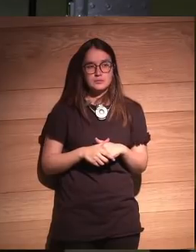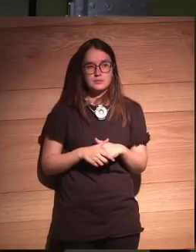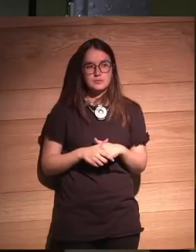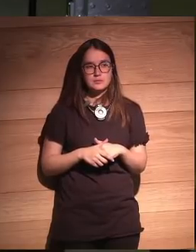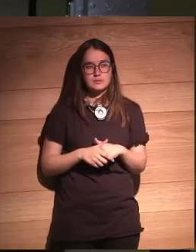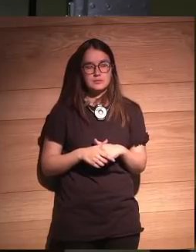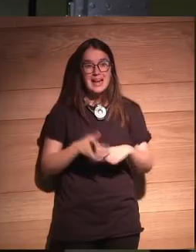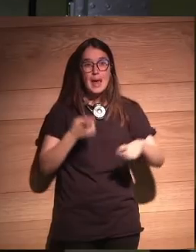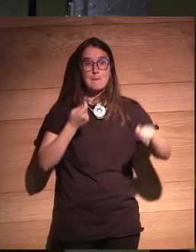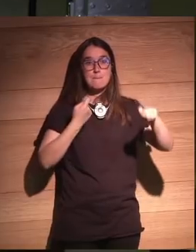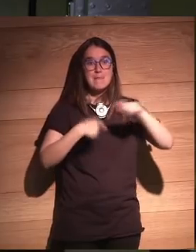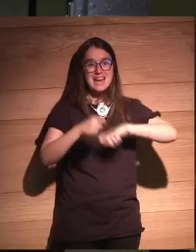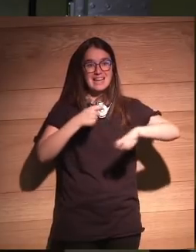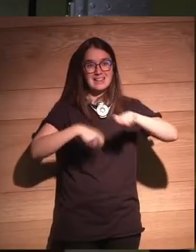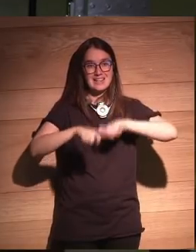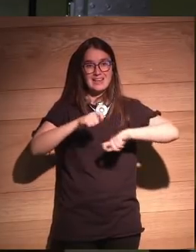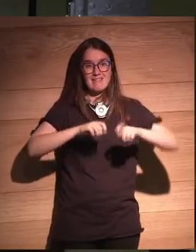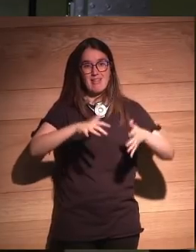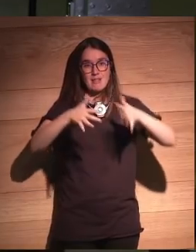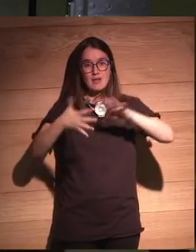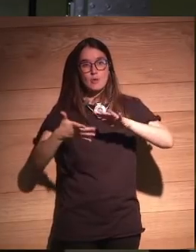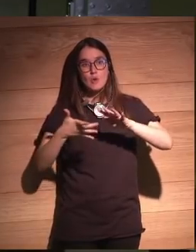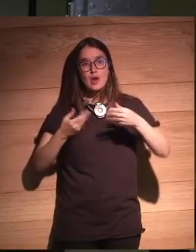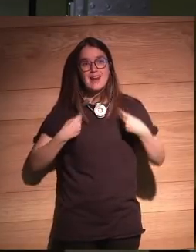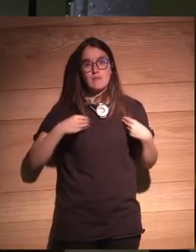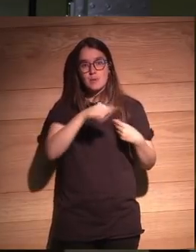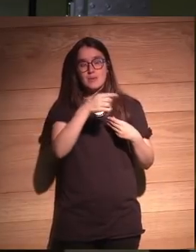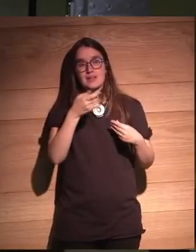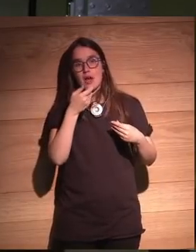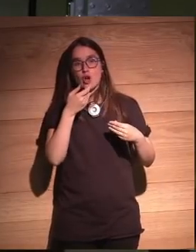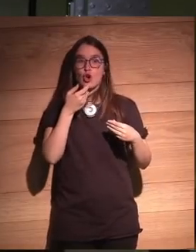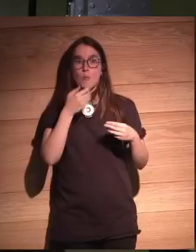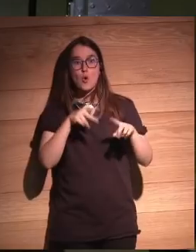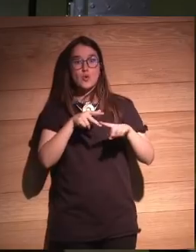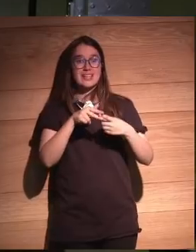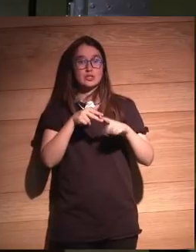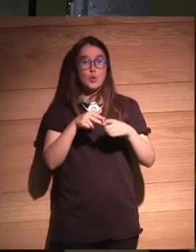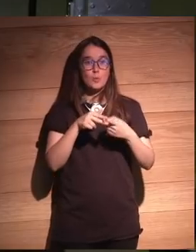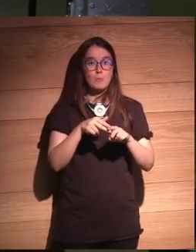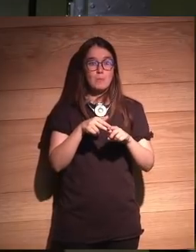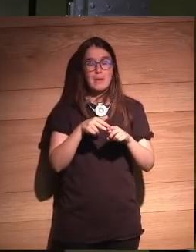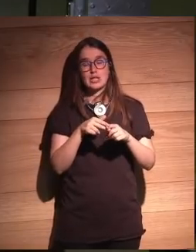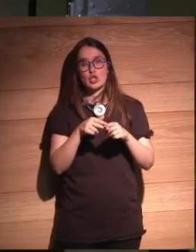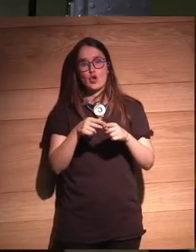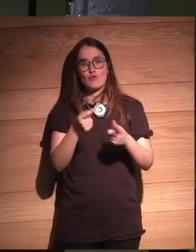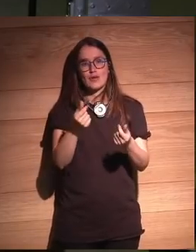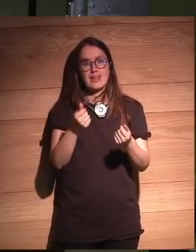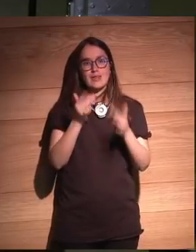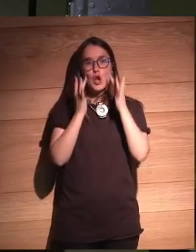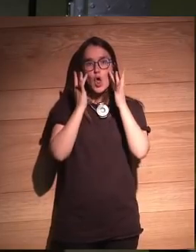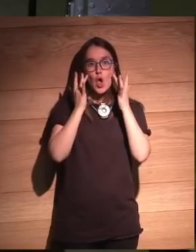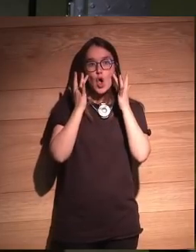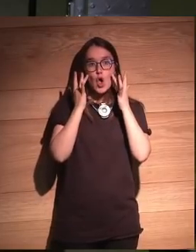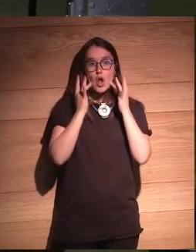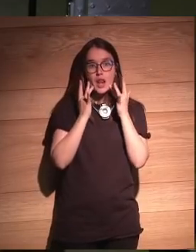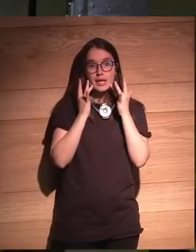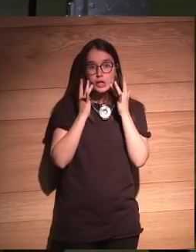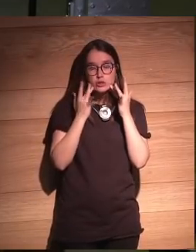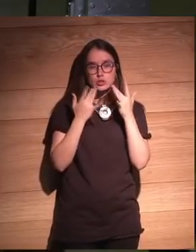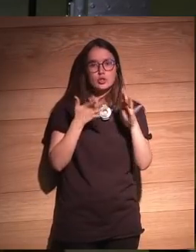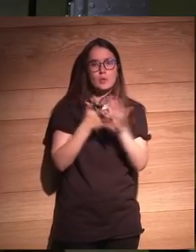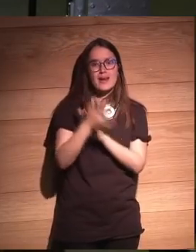es la mercantilización, porque la vivienda se ha convertido en un instrumento financiero líquido, y lo que decimos es que aunque nunca hay un periodo en la historia